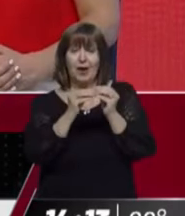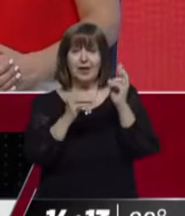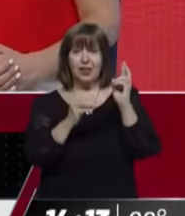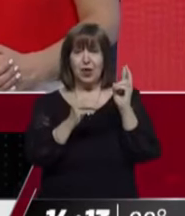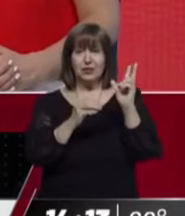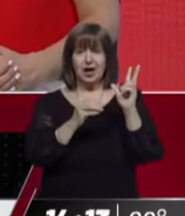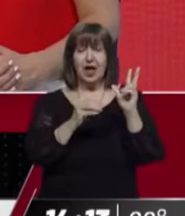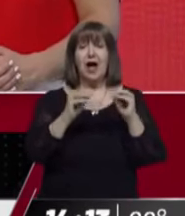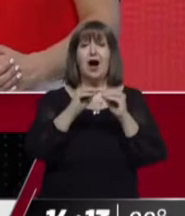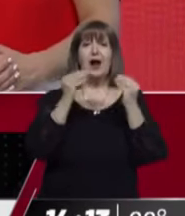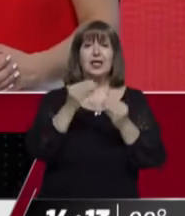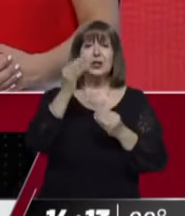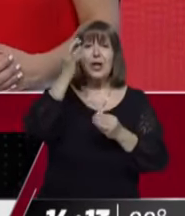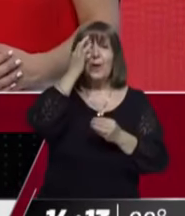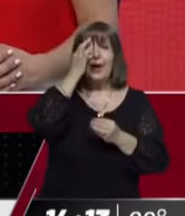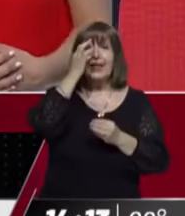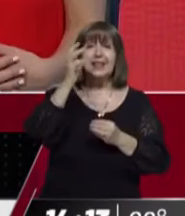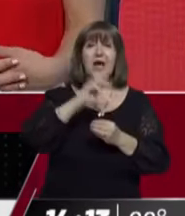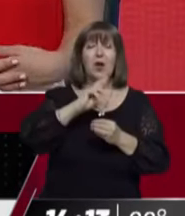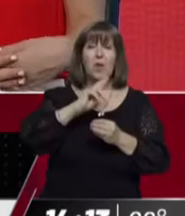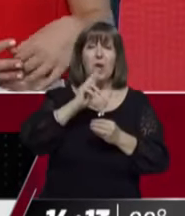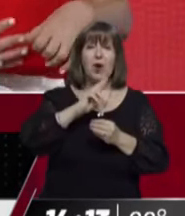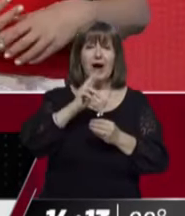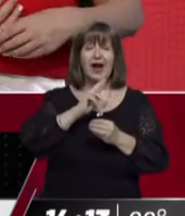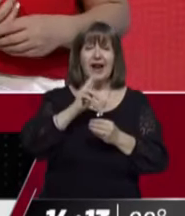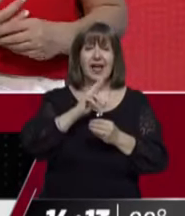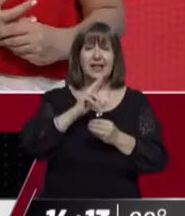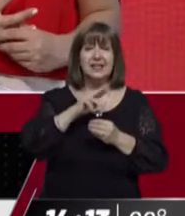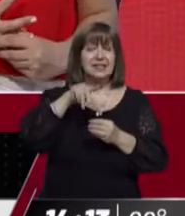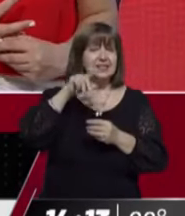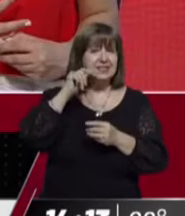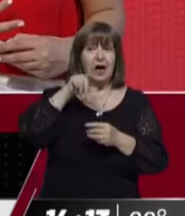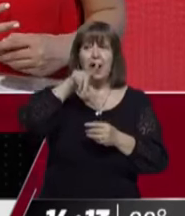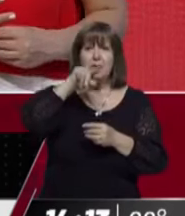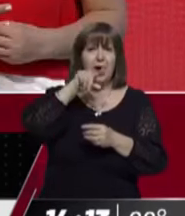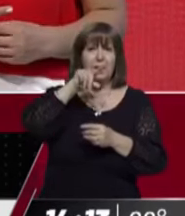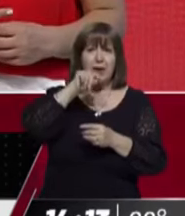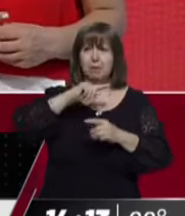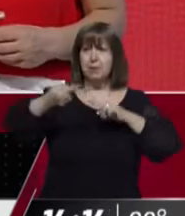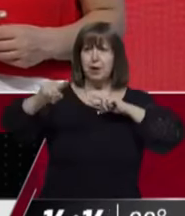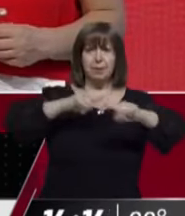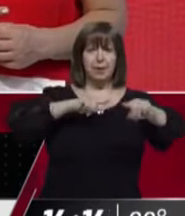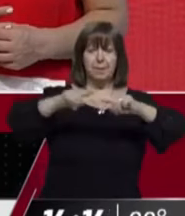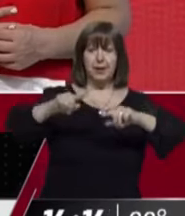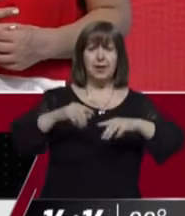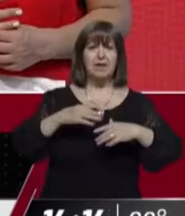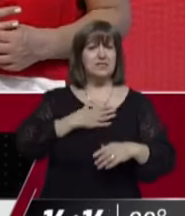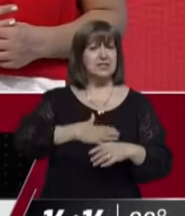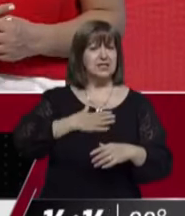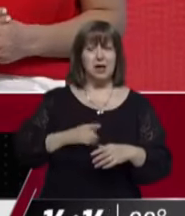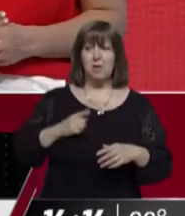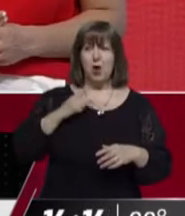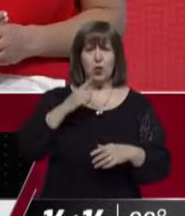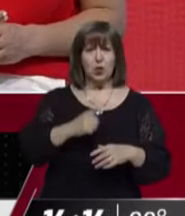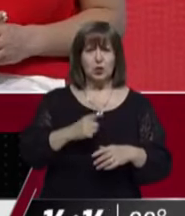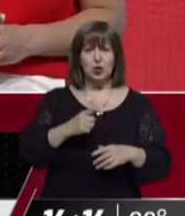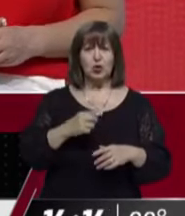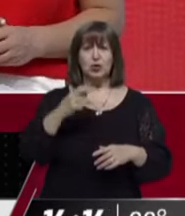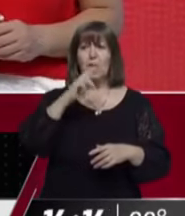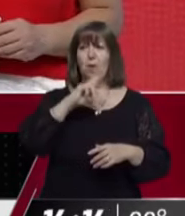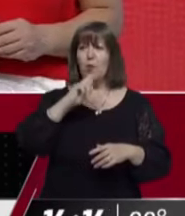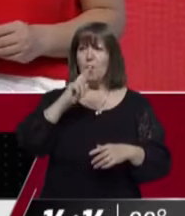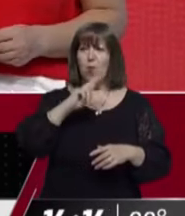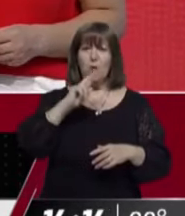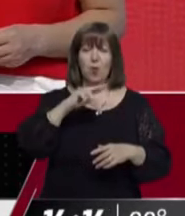ya somos 20 mujeres que estamos en ACAMA y dirigimos este fútbol local. La verdad que es un orgullo ver cómo crece el rol de la